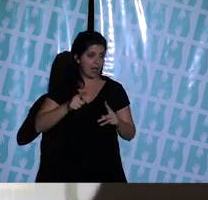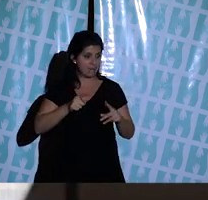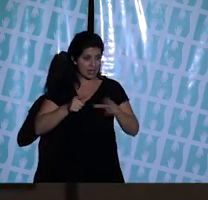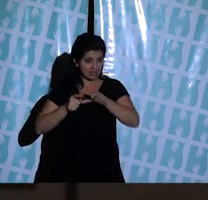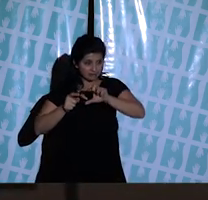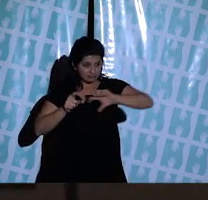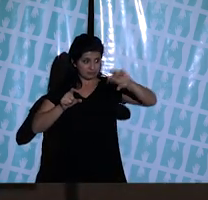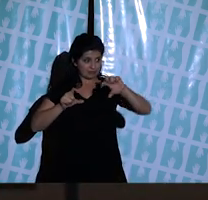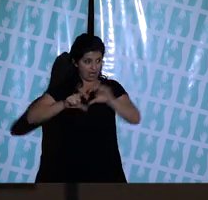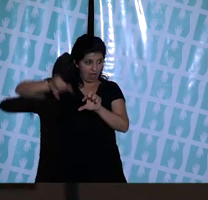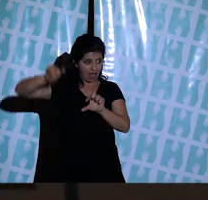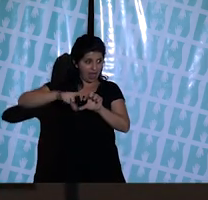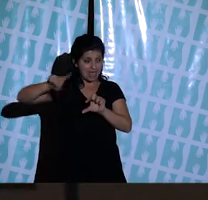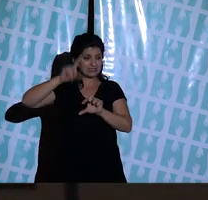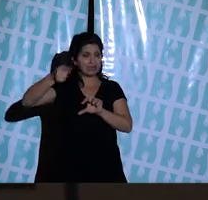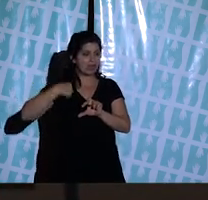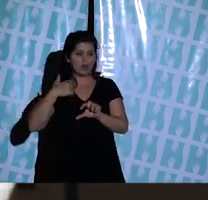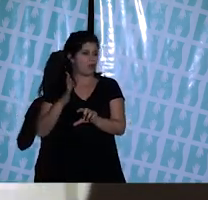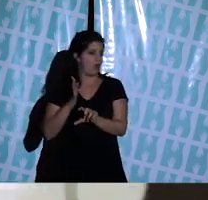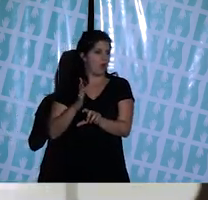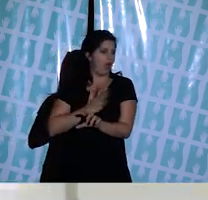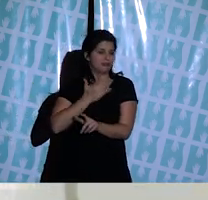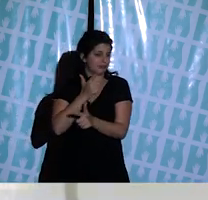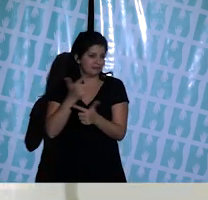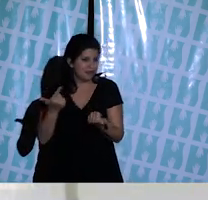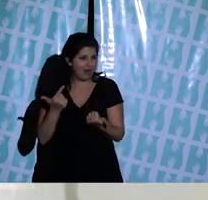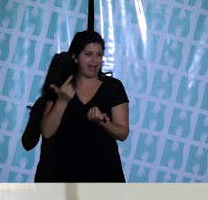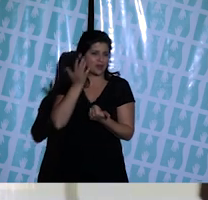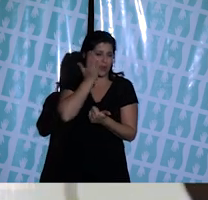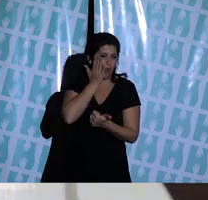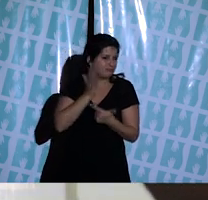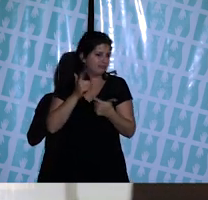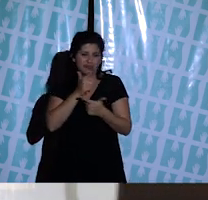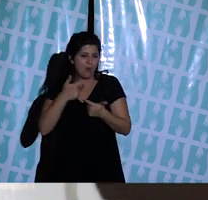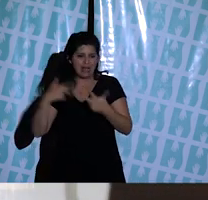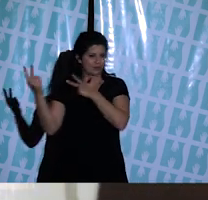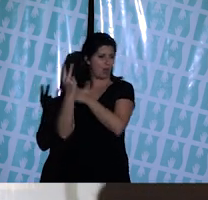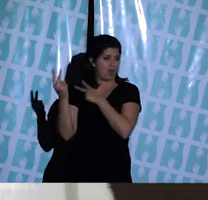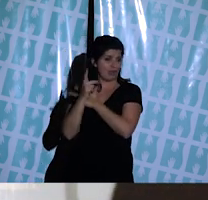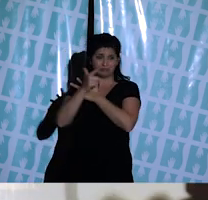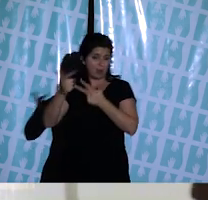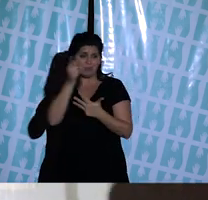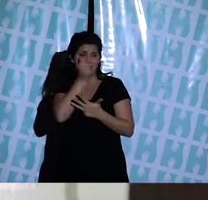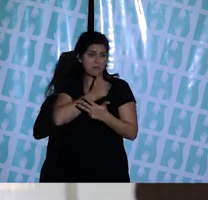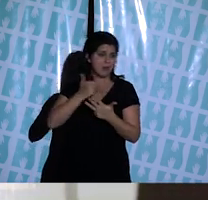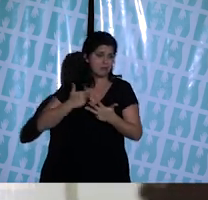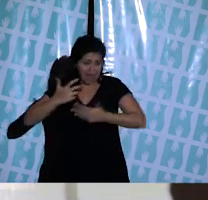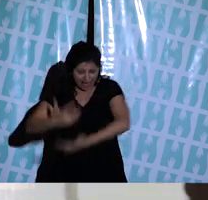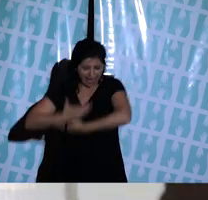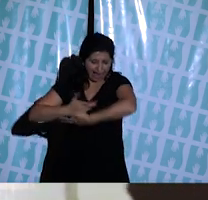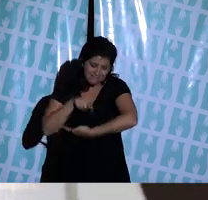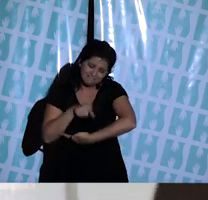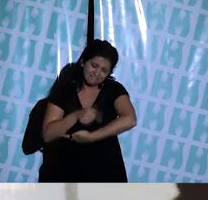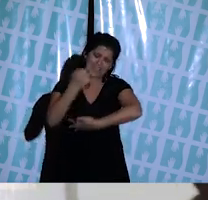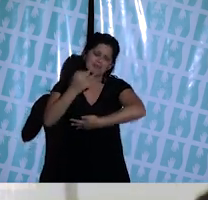uno le faltó amor, cariño, aprecio, cuidado, la mamá, el papá que lo alzan, que le dicen